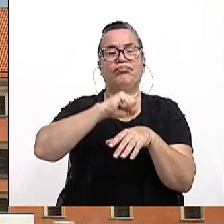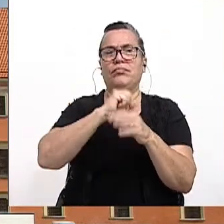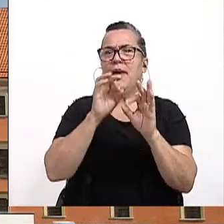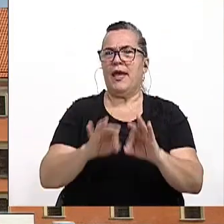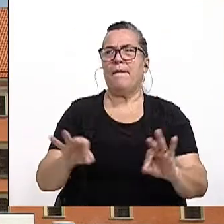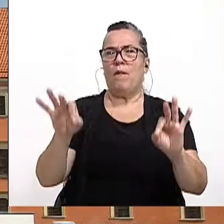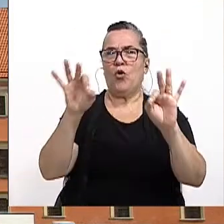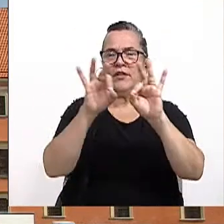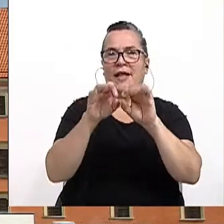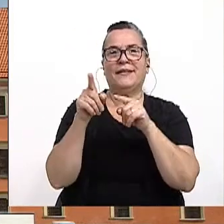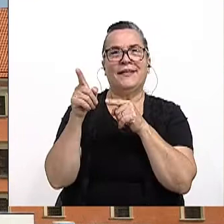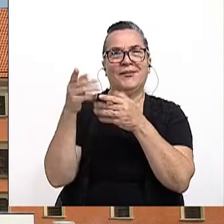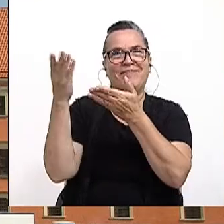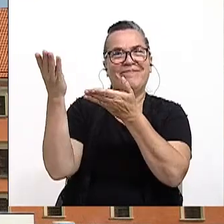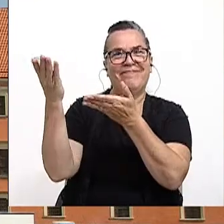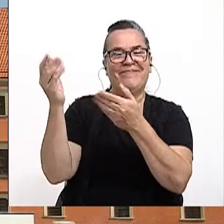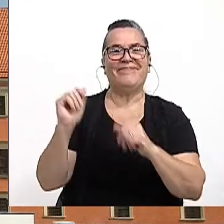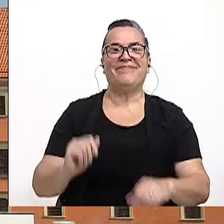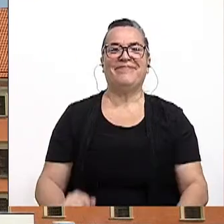importante.